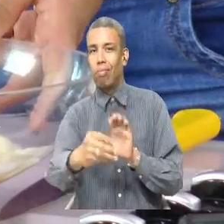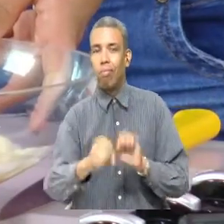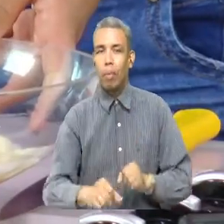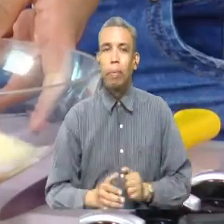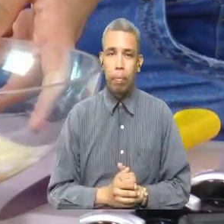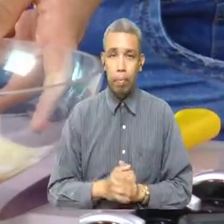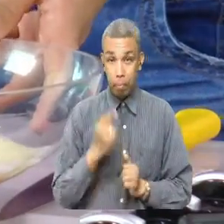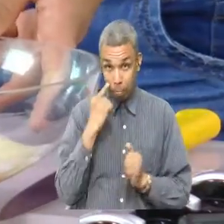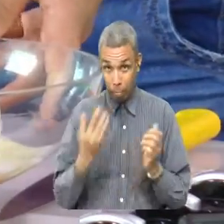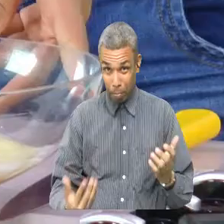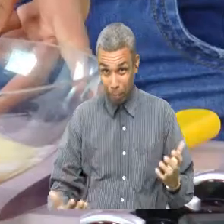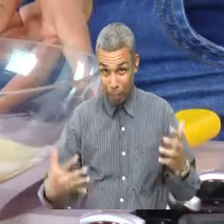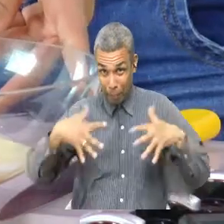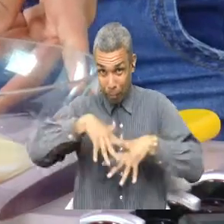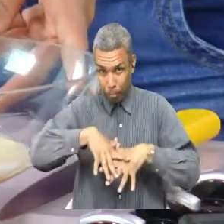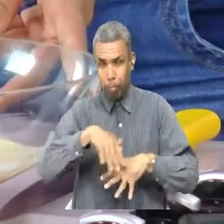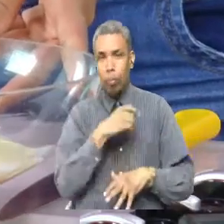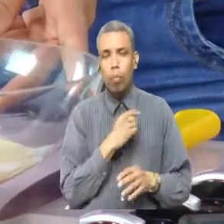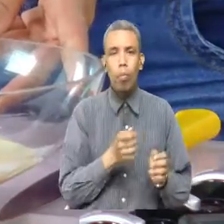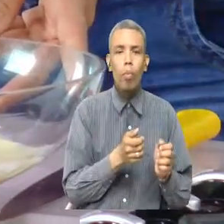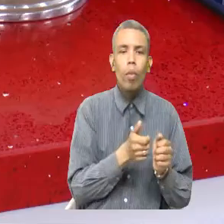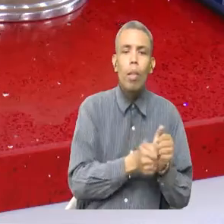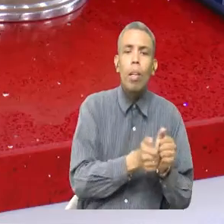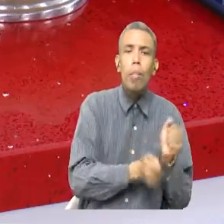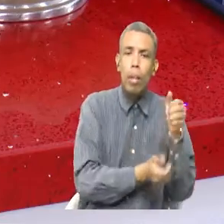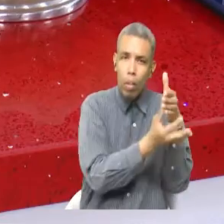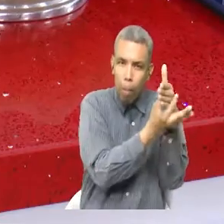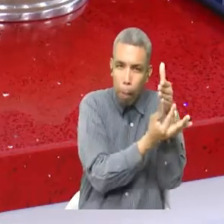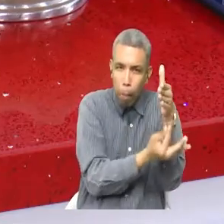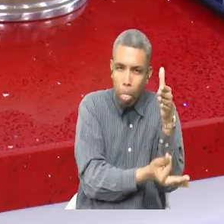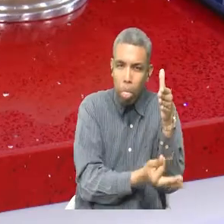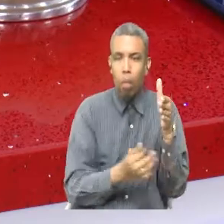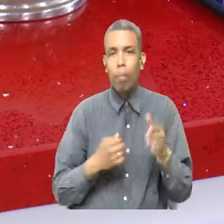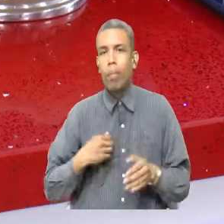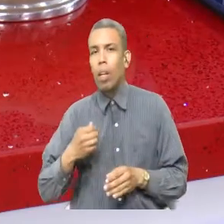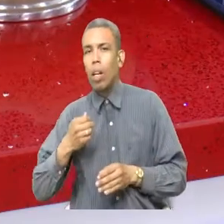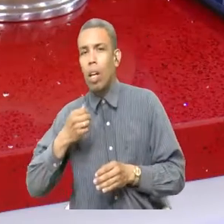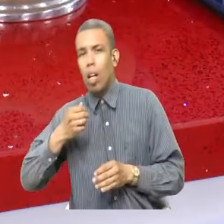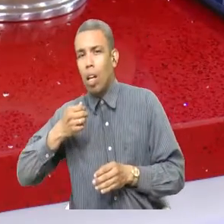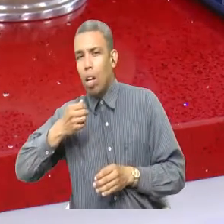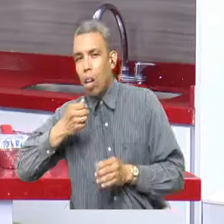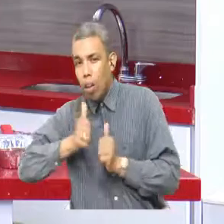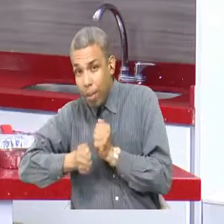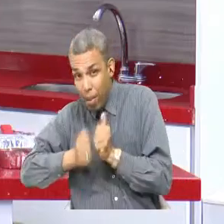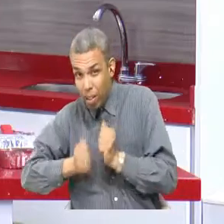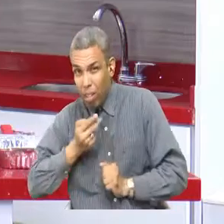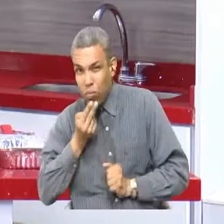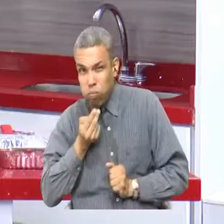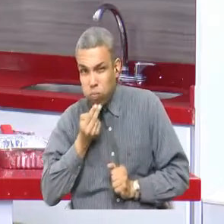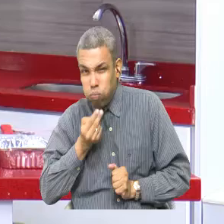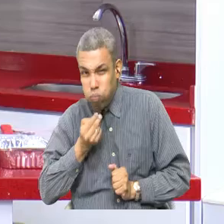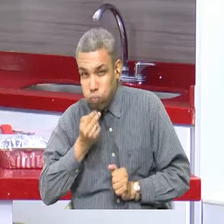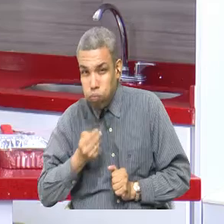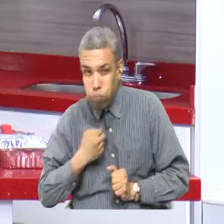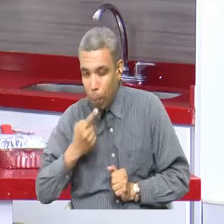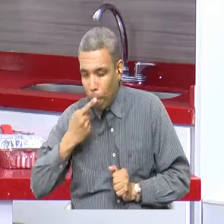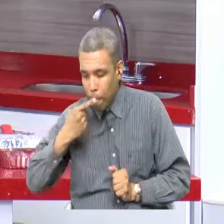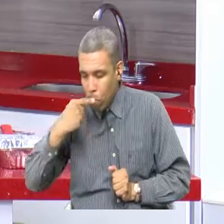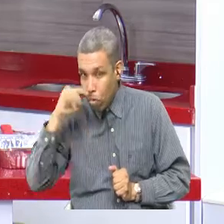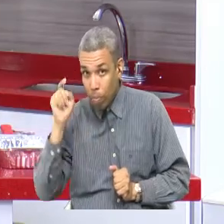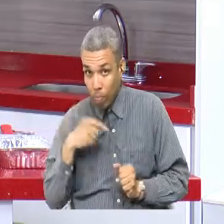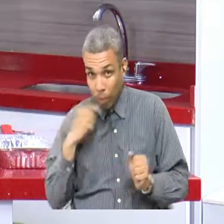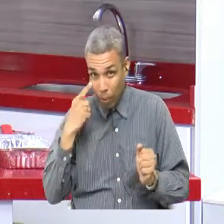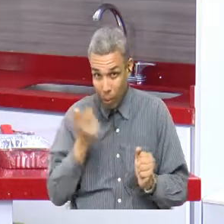condensada es lo primero que se debe hacer. Al ir adicionándole el limón, de una vez va a coger consistencia. O sea que